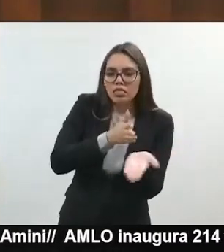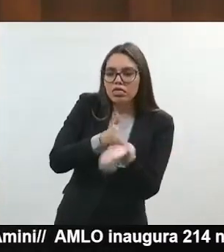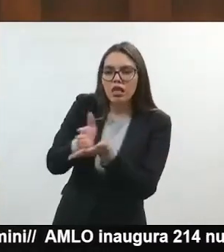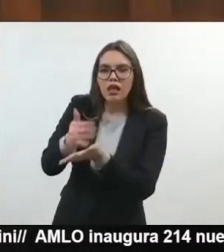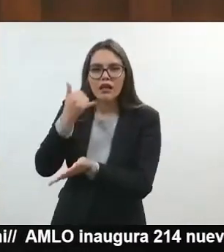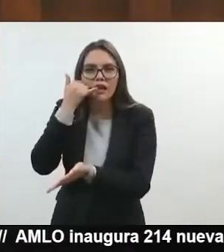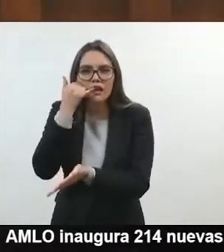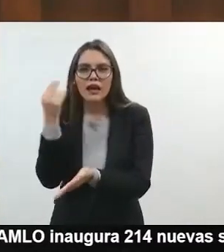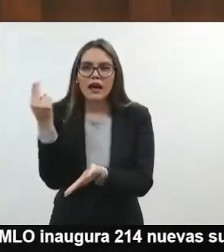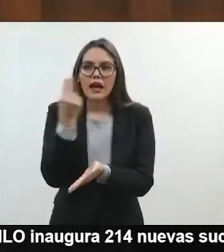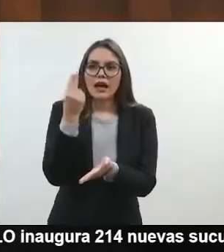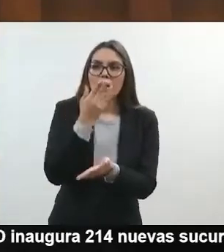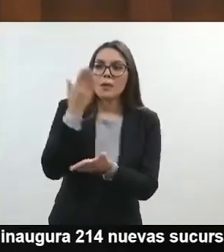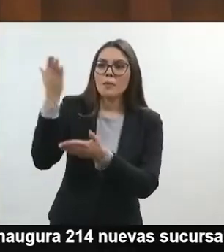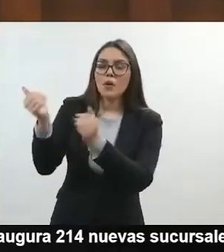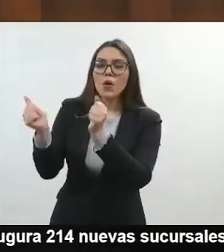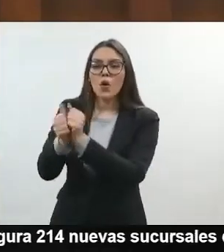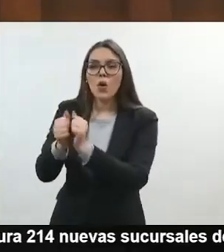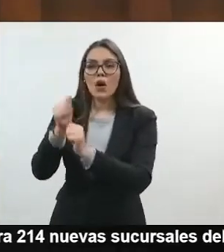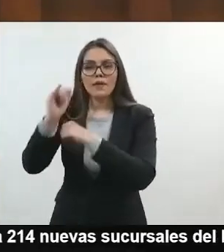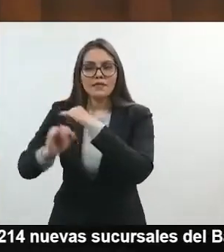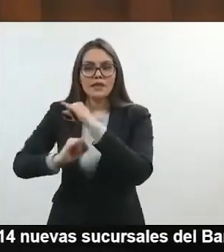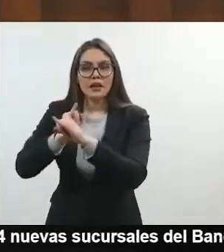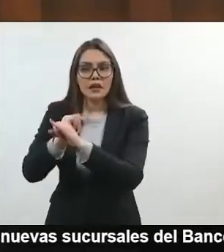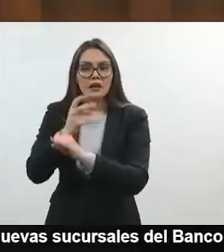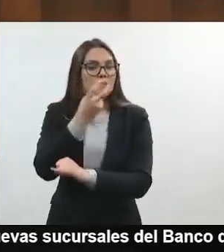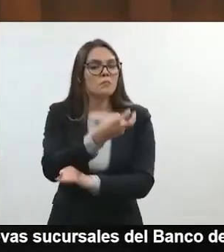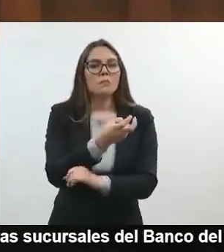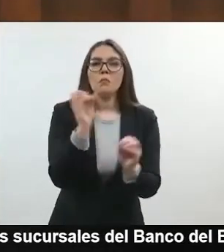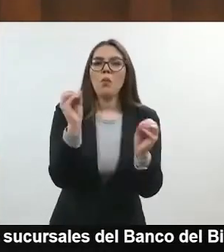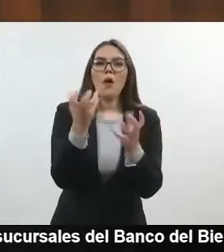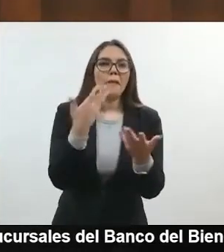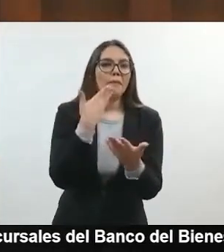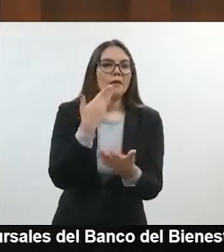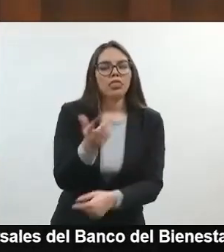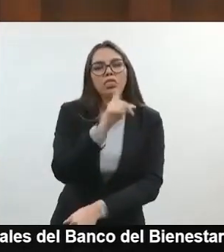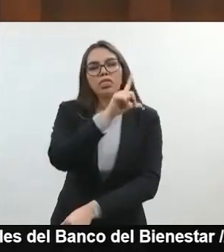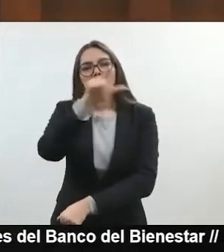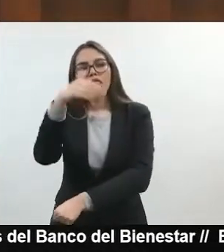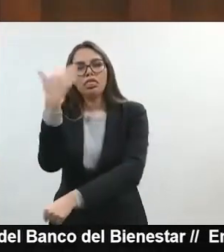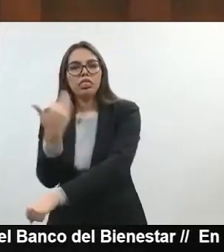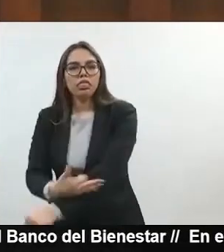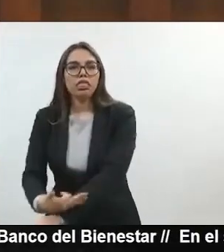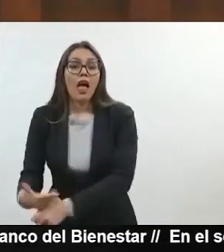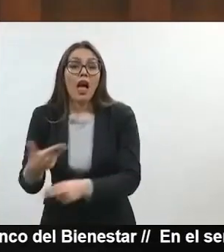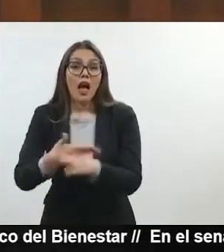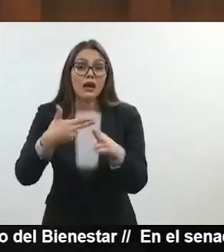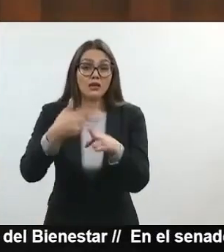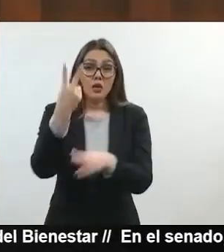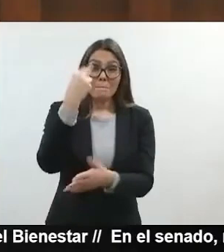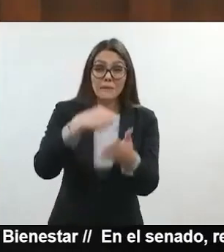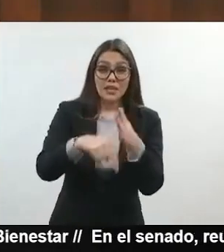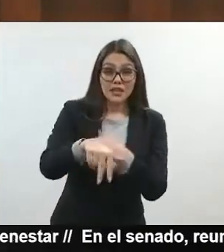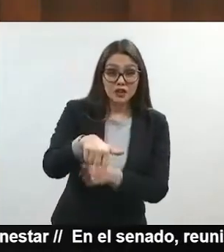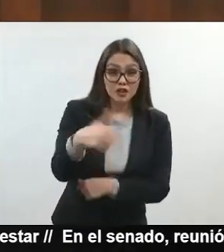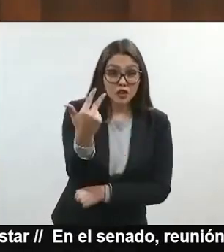jurídica internacional. Esta se hizo mal y tarde y no fue hasta 2018 que llegaron unas primeras